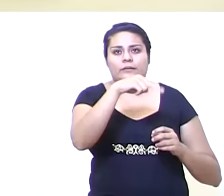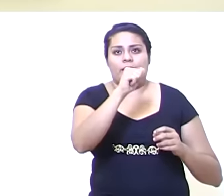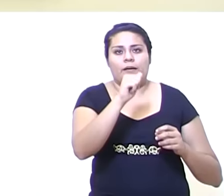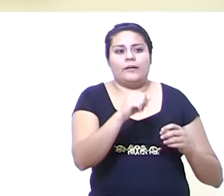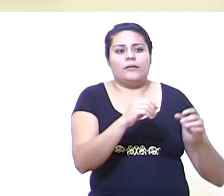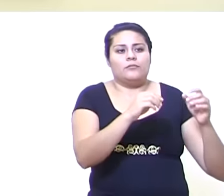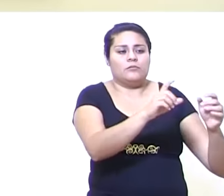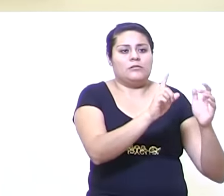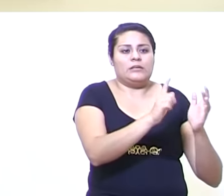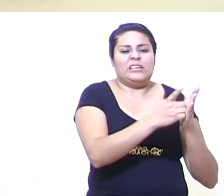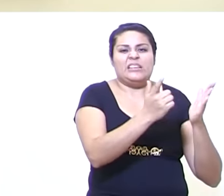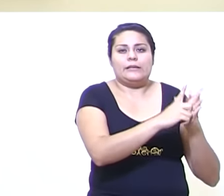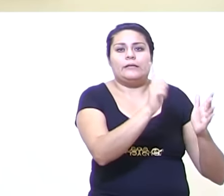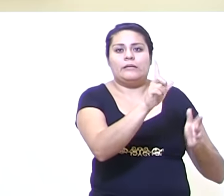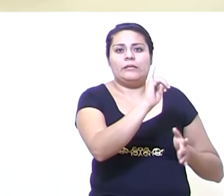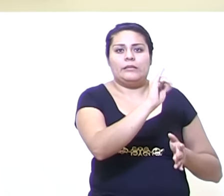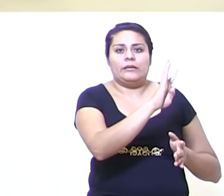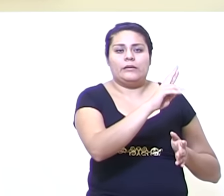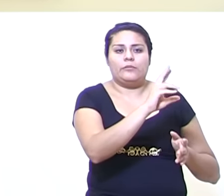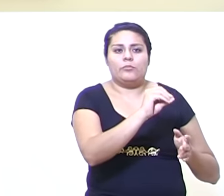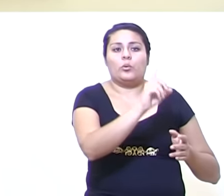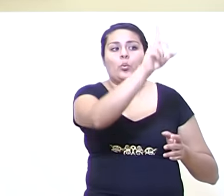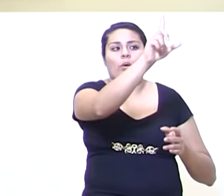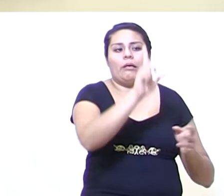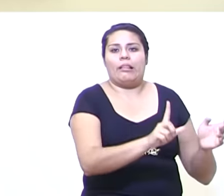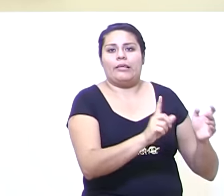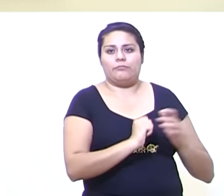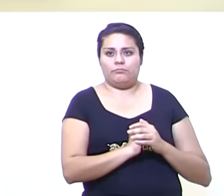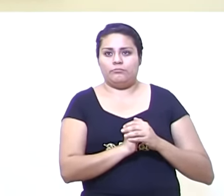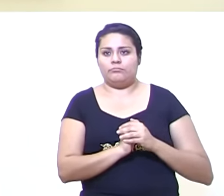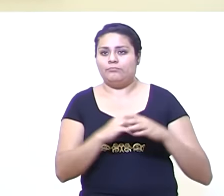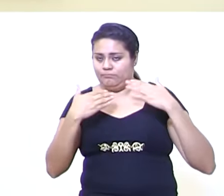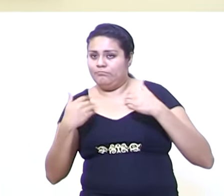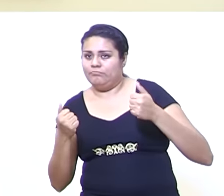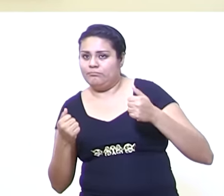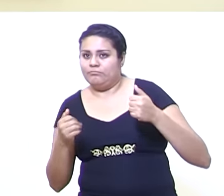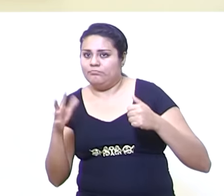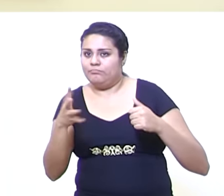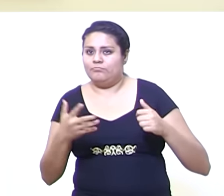Tenemos una clasificación o una relación